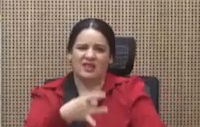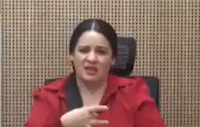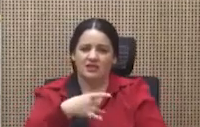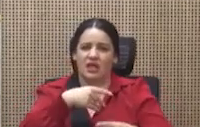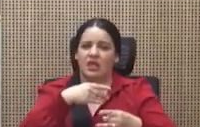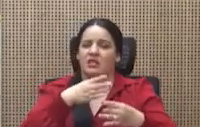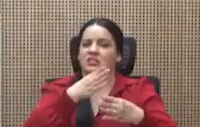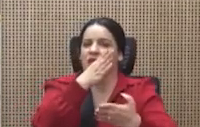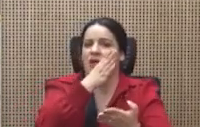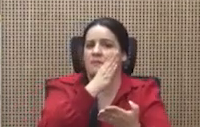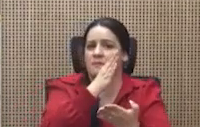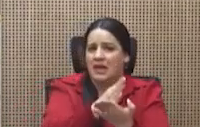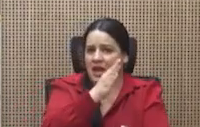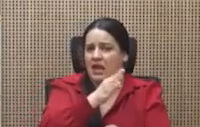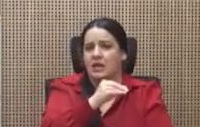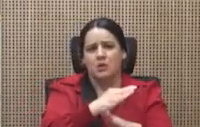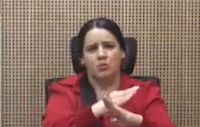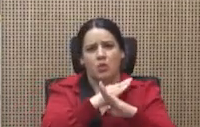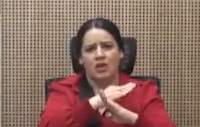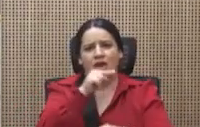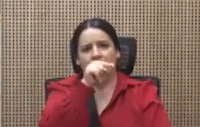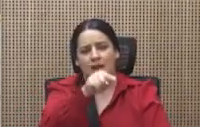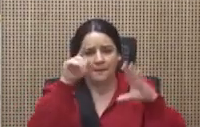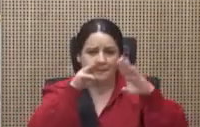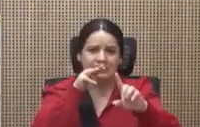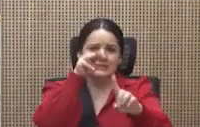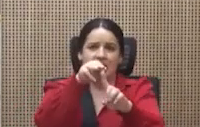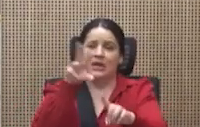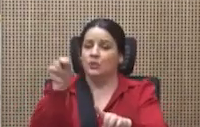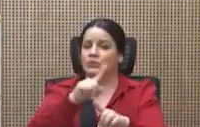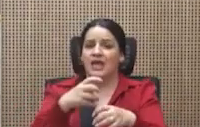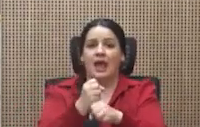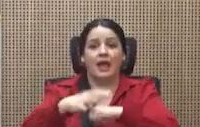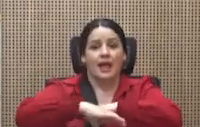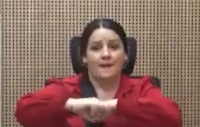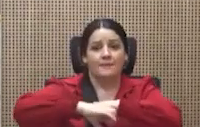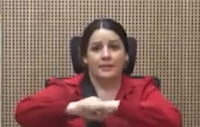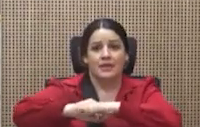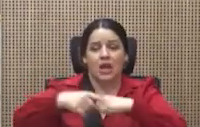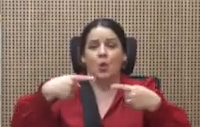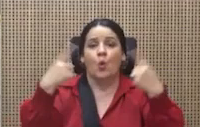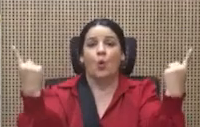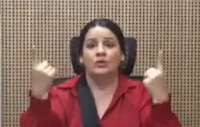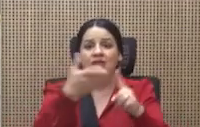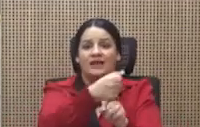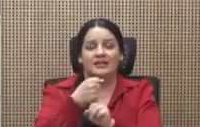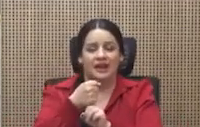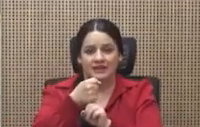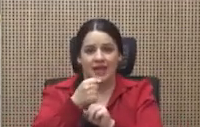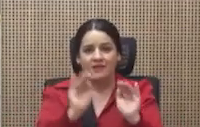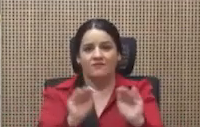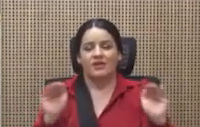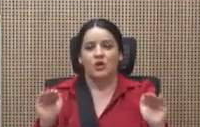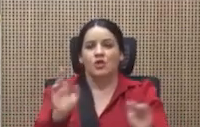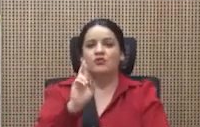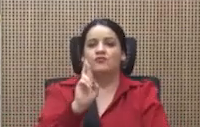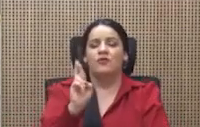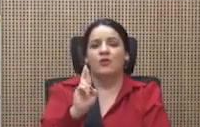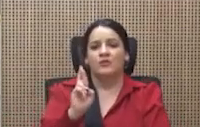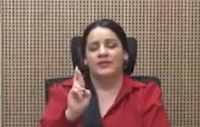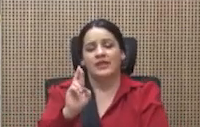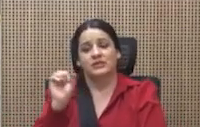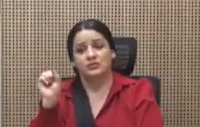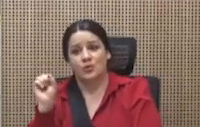no se haga una campaña en contra de la trata infantil por ejemplo la revista Rolling Stone titula Sound Of